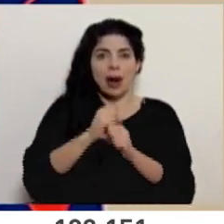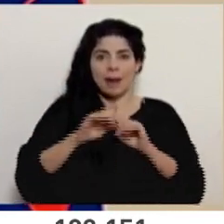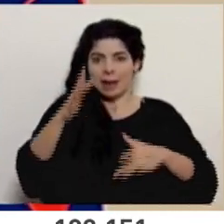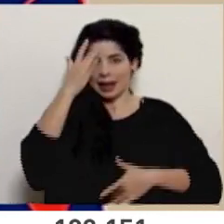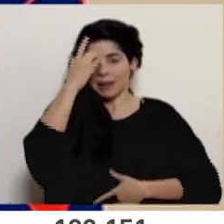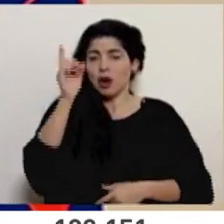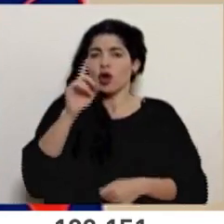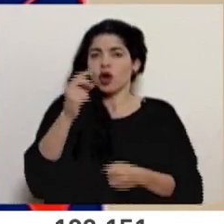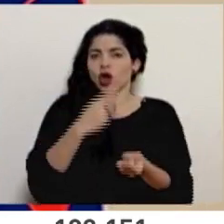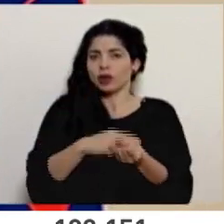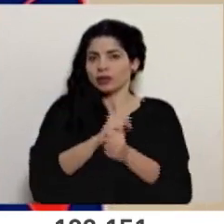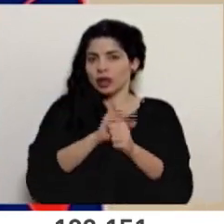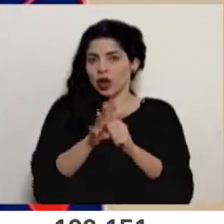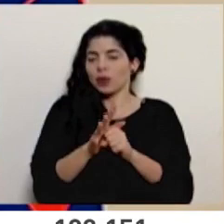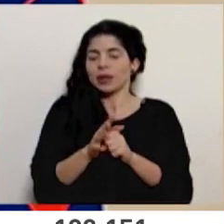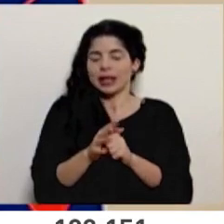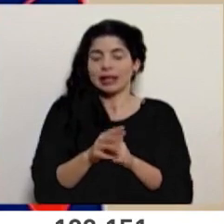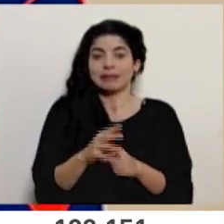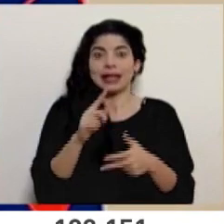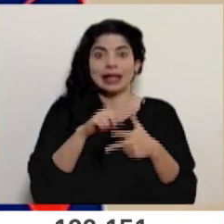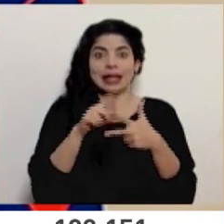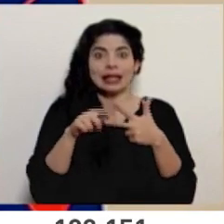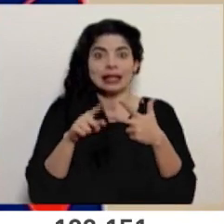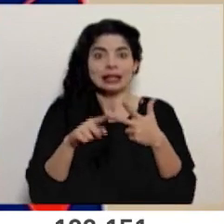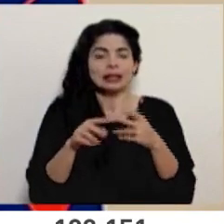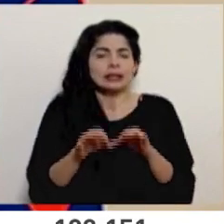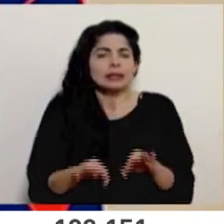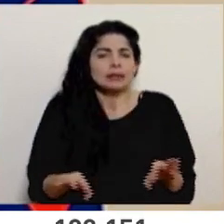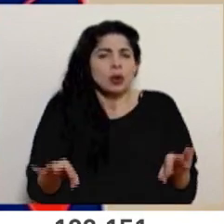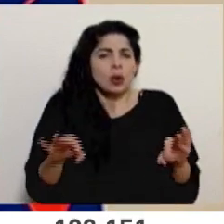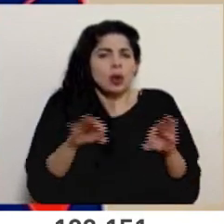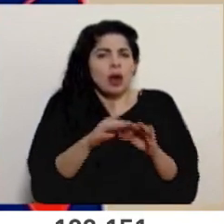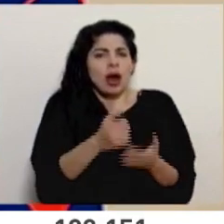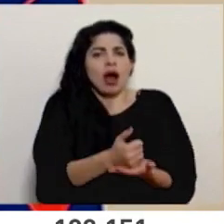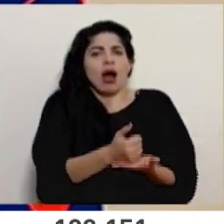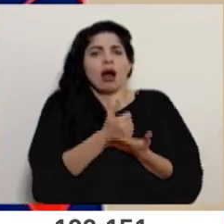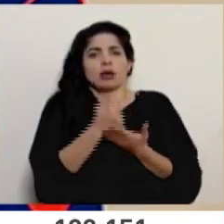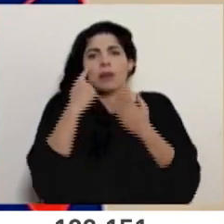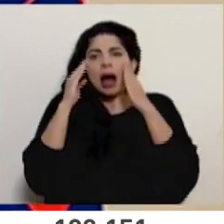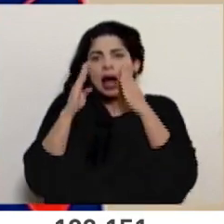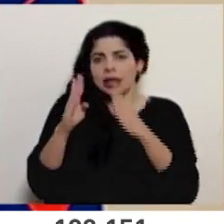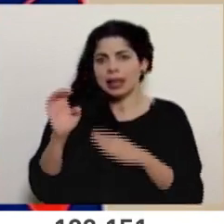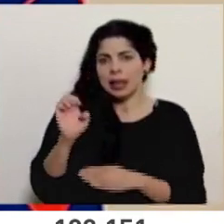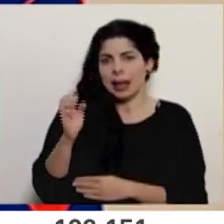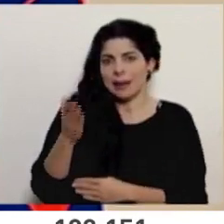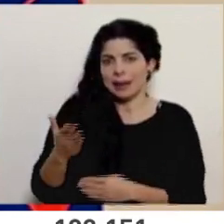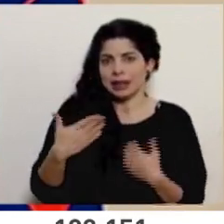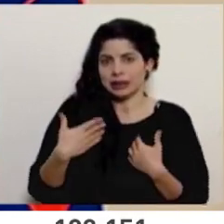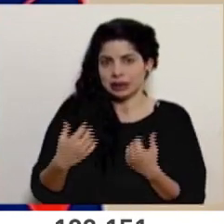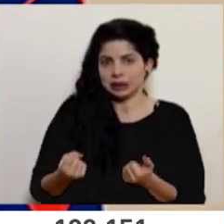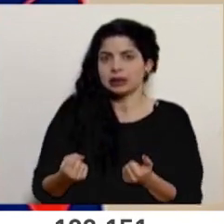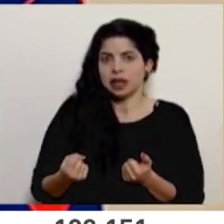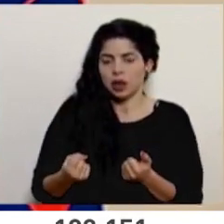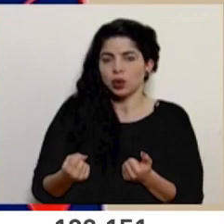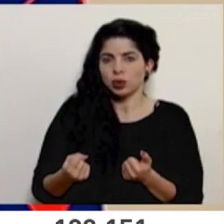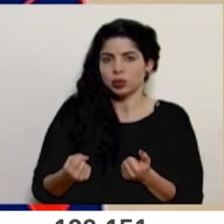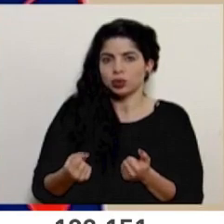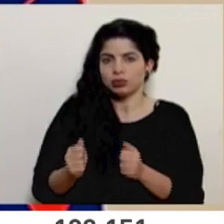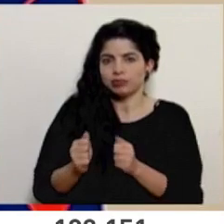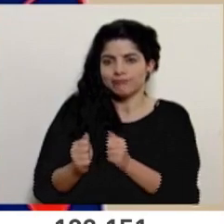ejes fundamentales que nos permiten ir trabajando esta emergencia sanitaria de la mano